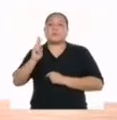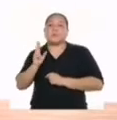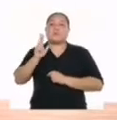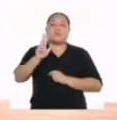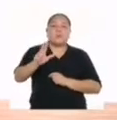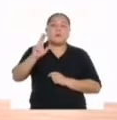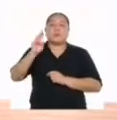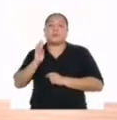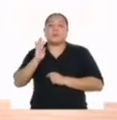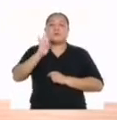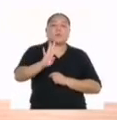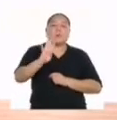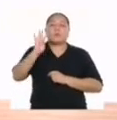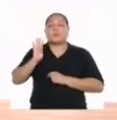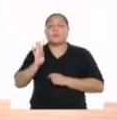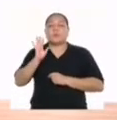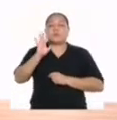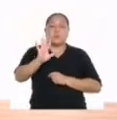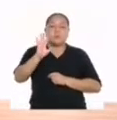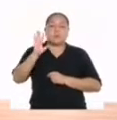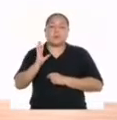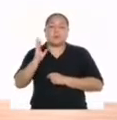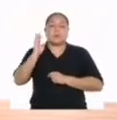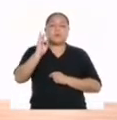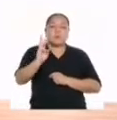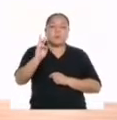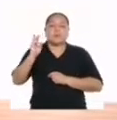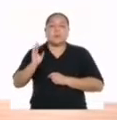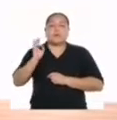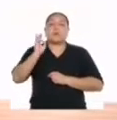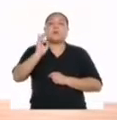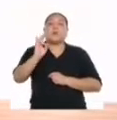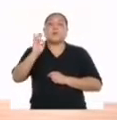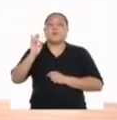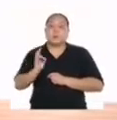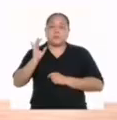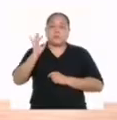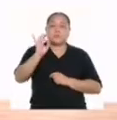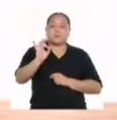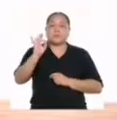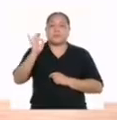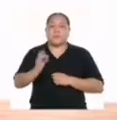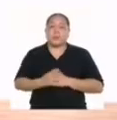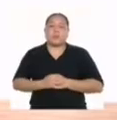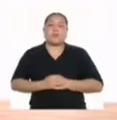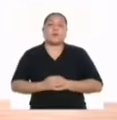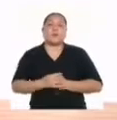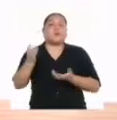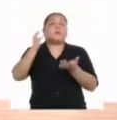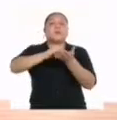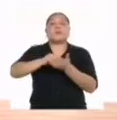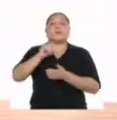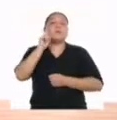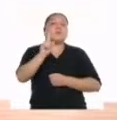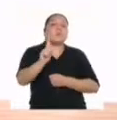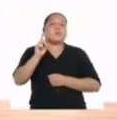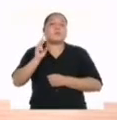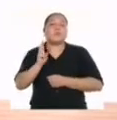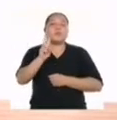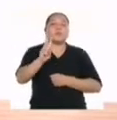2, 3, 4, 5, 6, 7, 8. Una más.